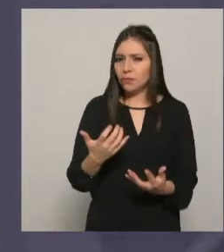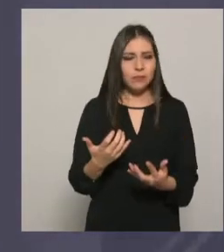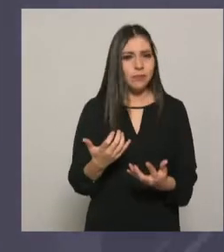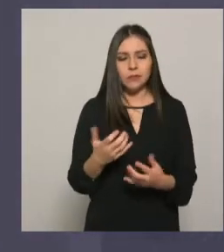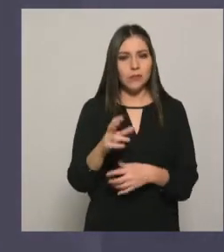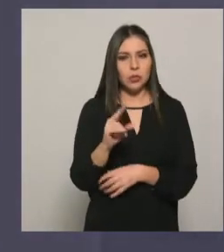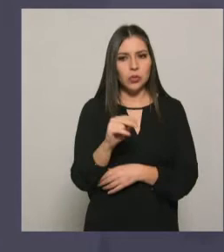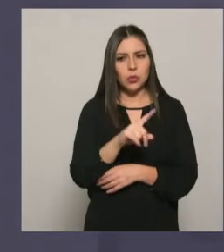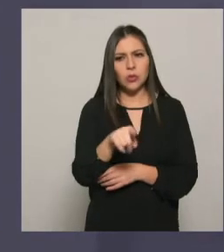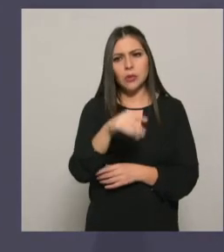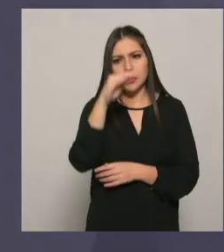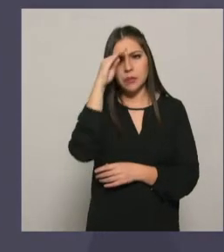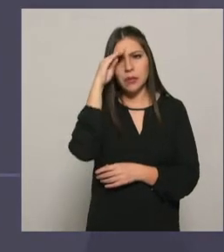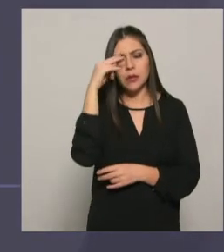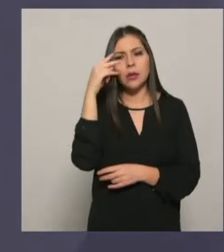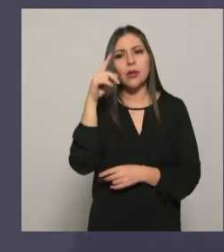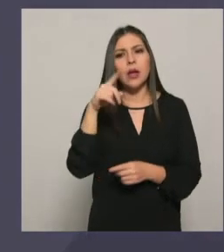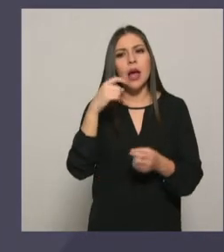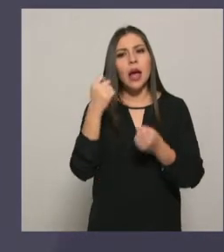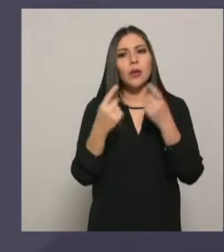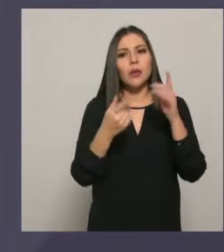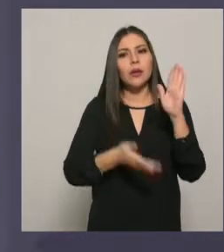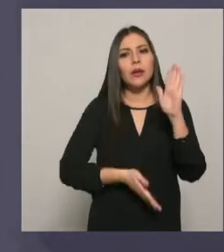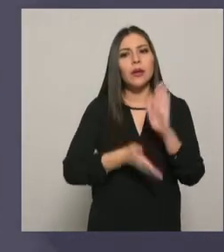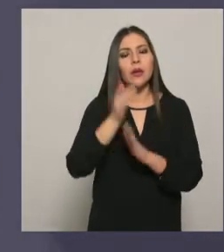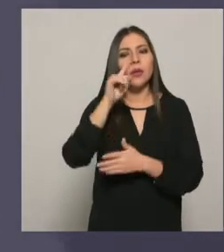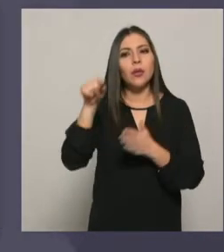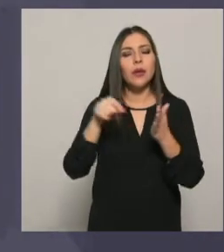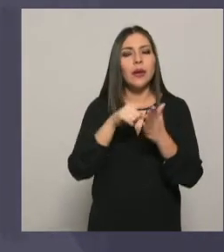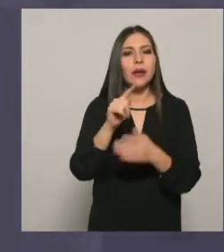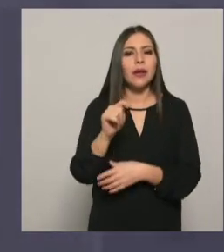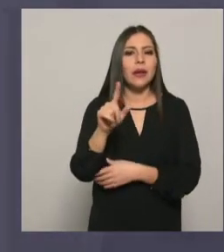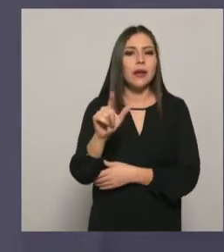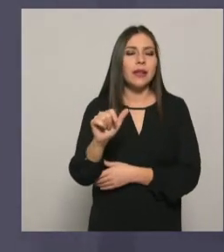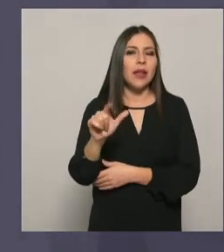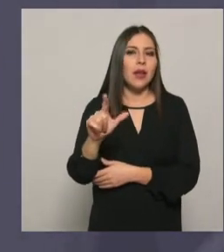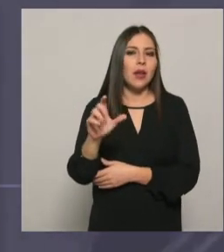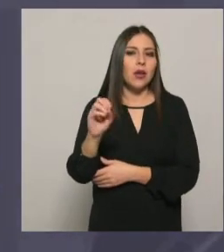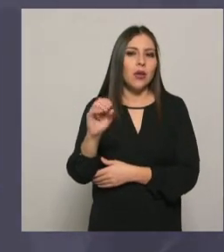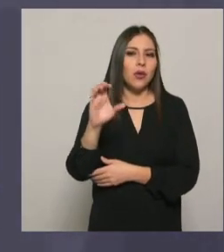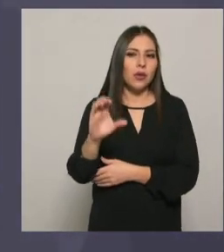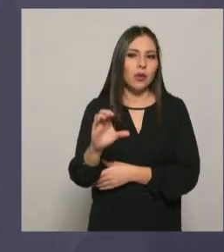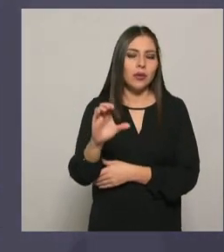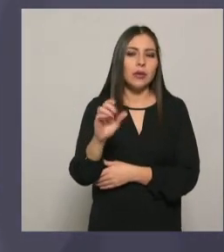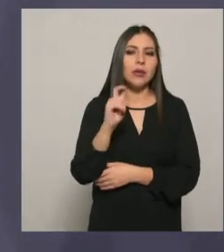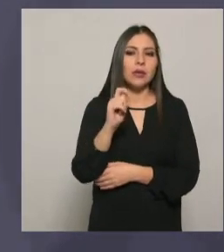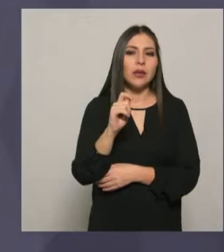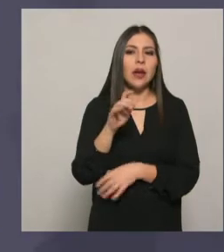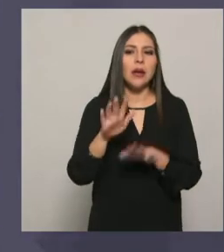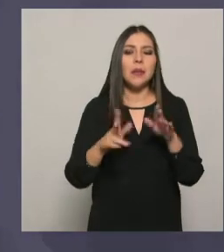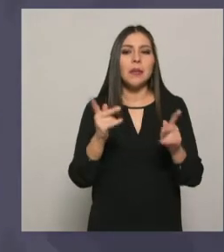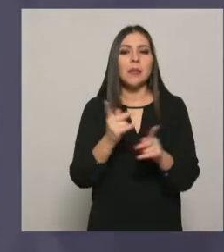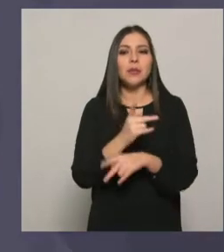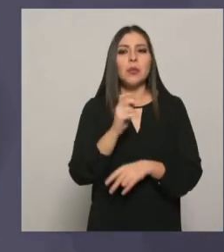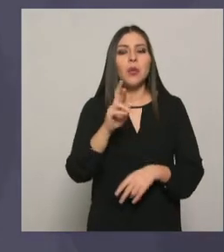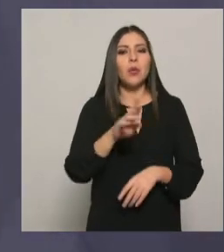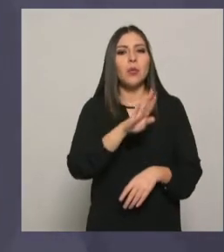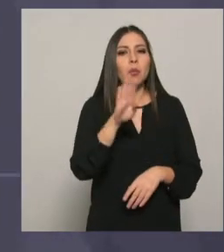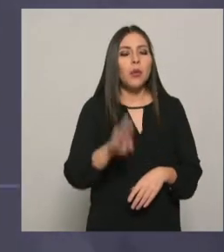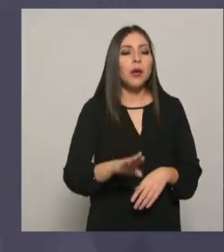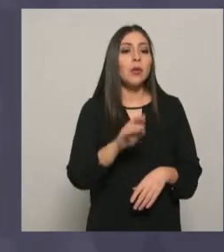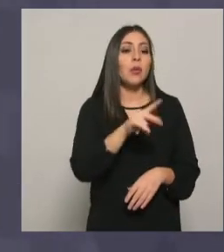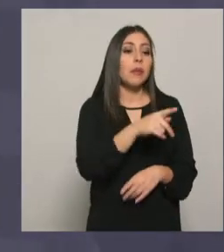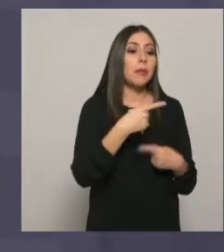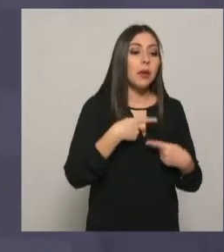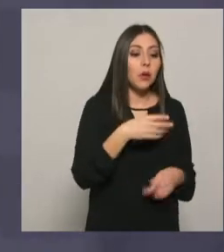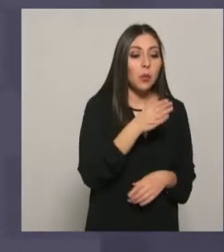decían que iban al Tlalocan, pero ellos iban a ir por circunstancias de muerte, no porque fueran buenos